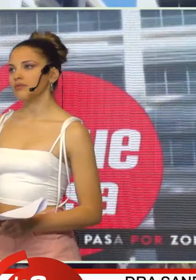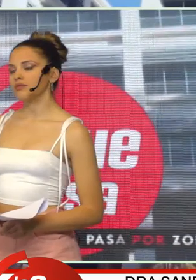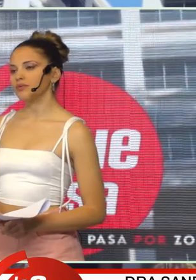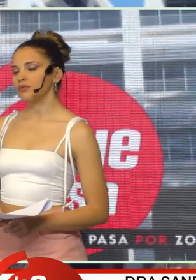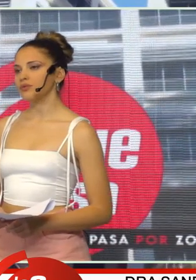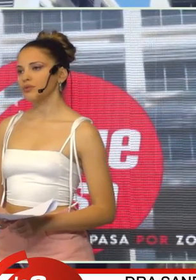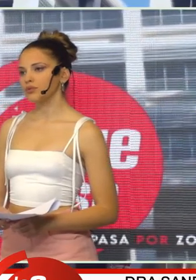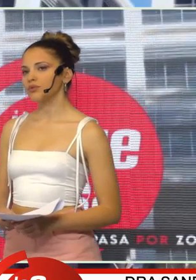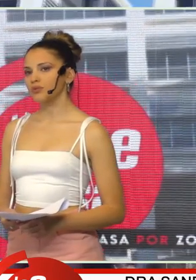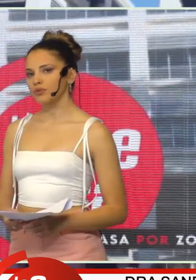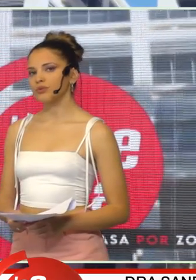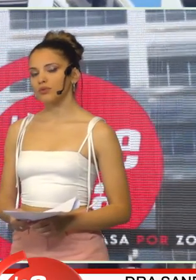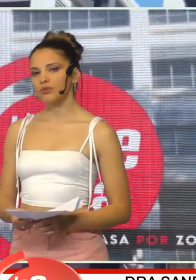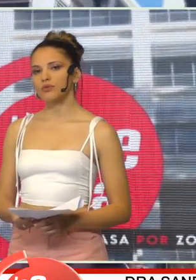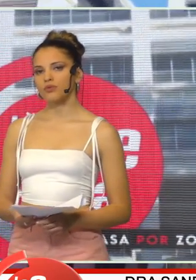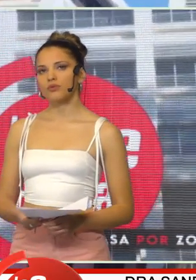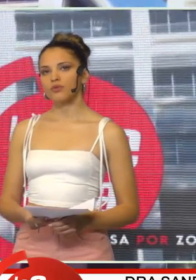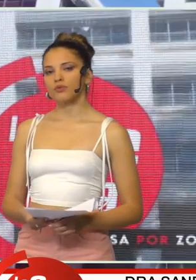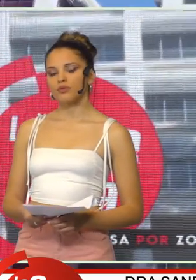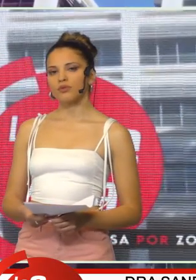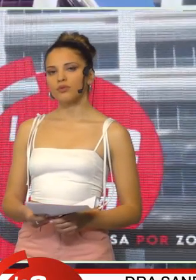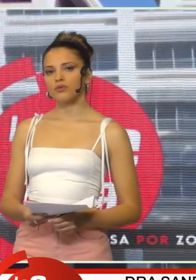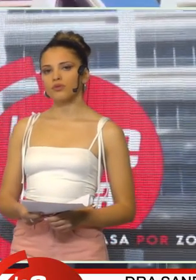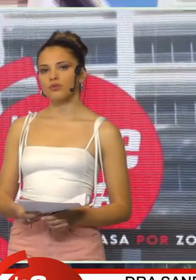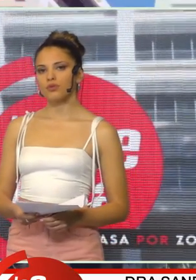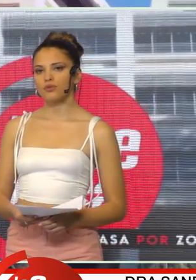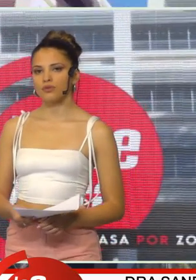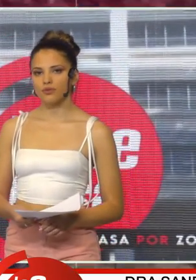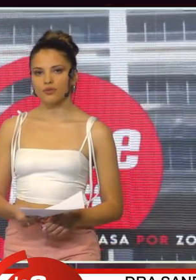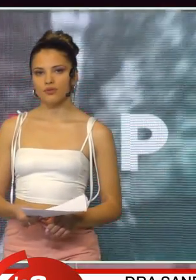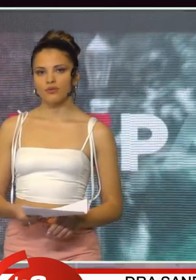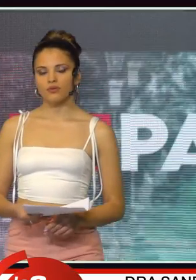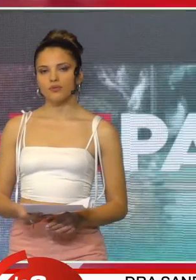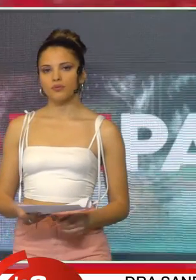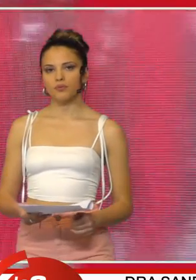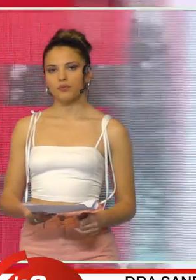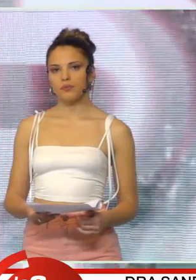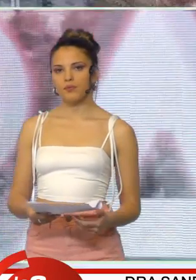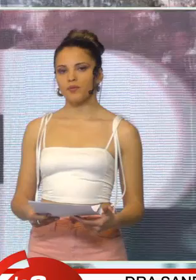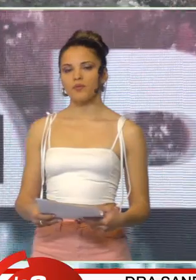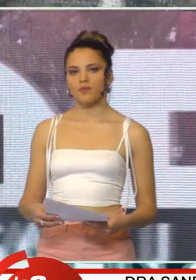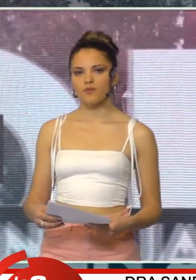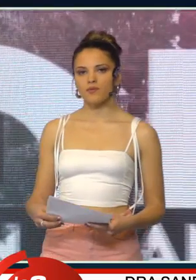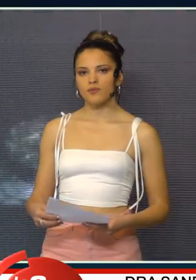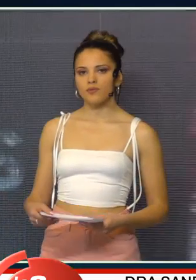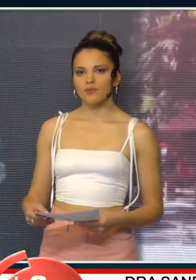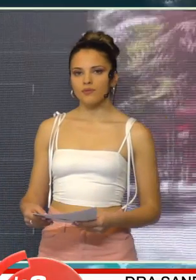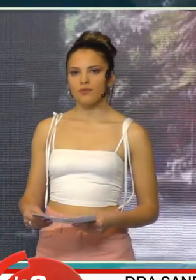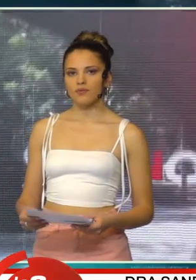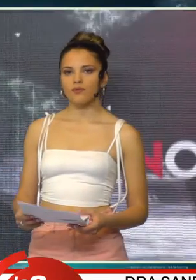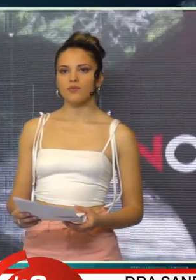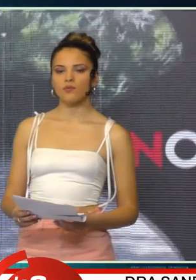1 de octubre, porque durante este tiempo va a terminar la puesta en marcha y la capacitación de estos 40 centros, más todos